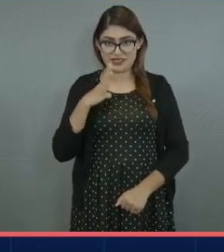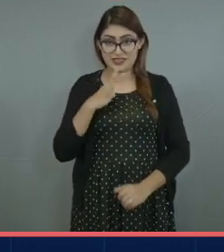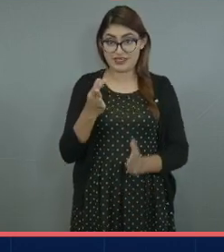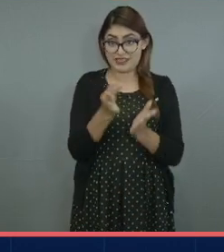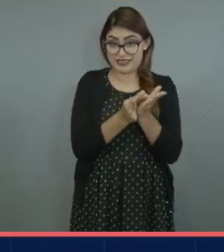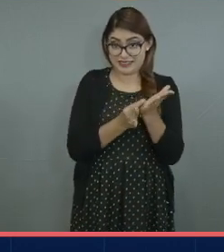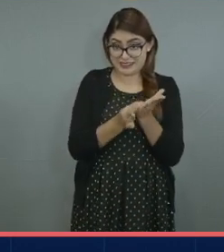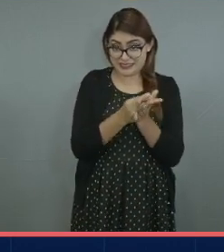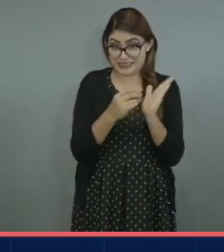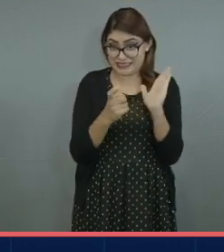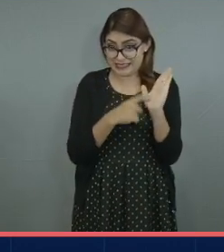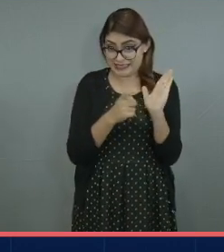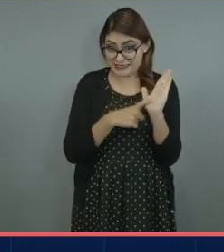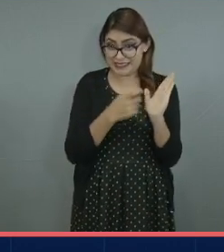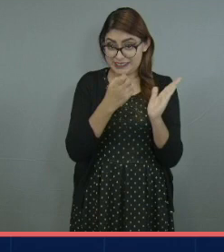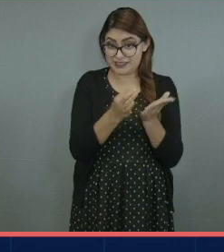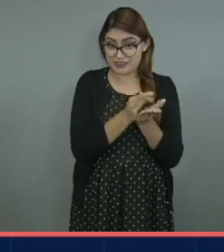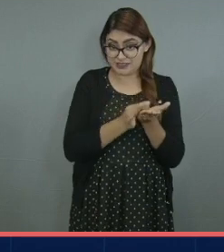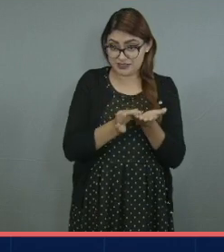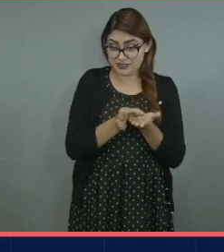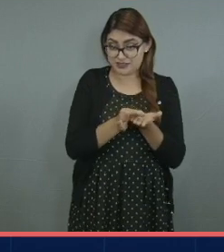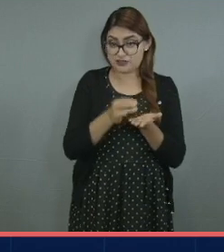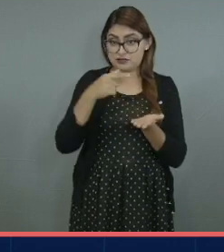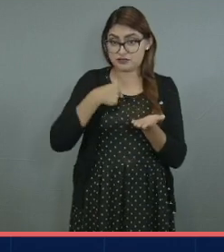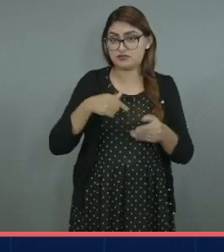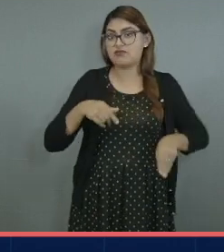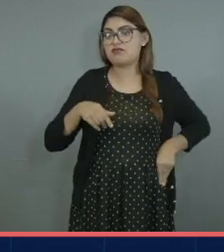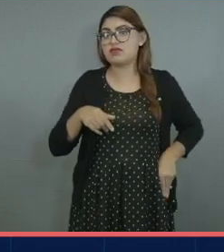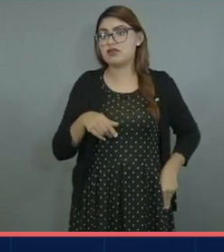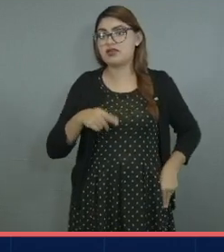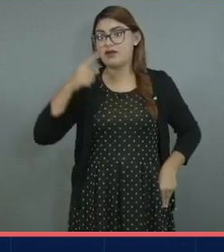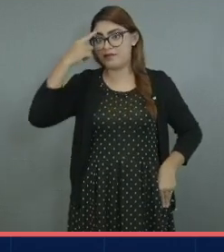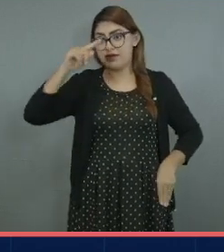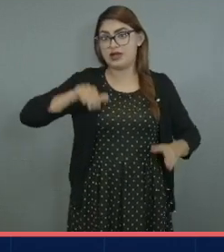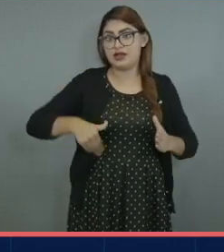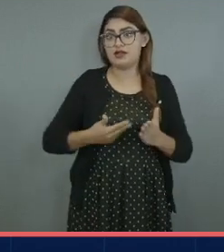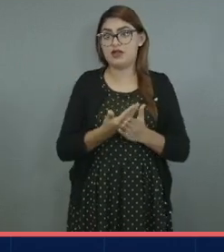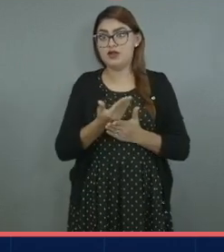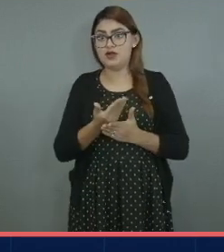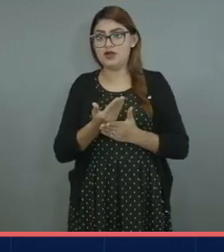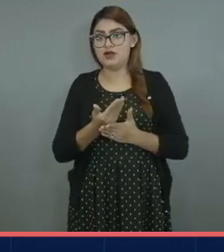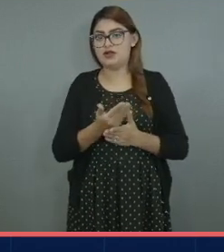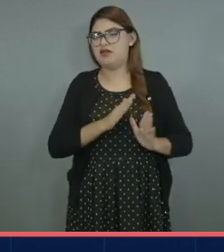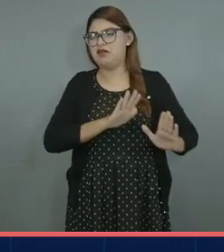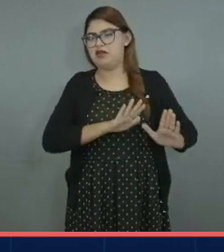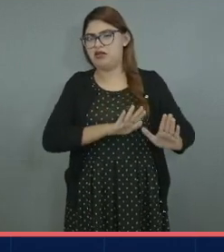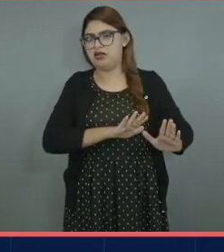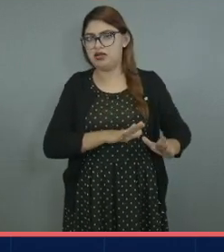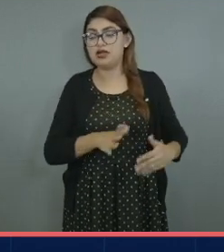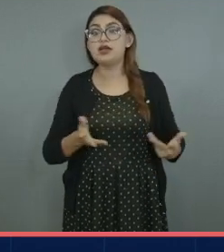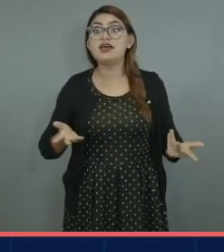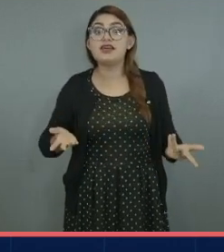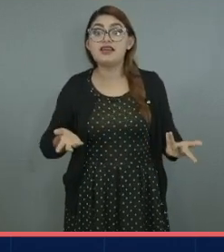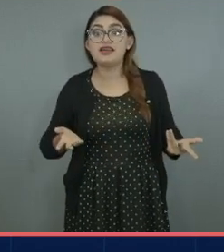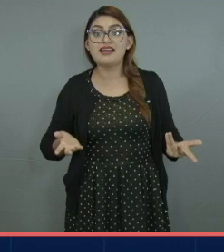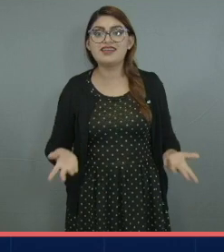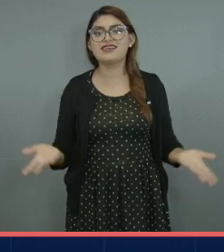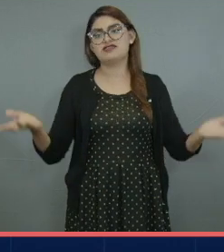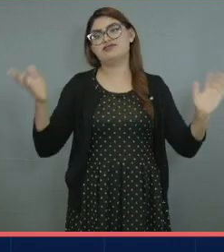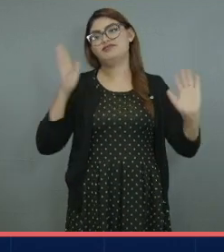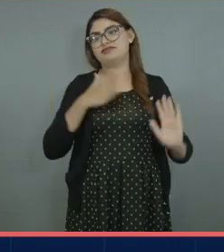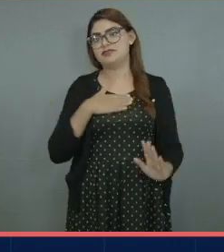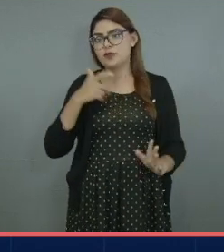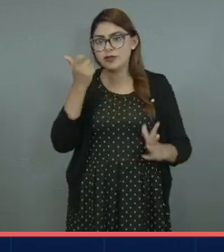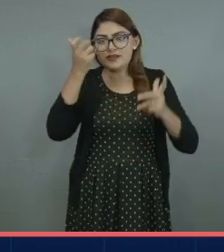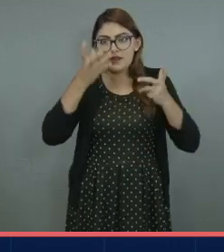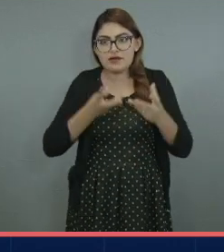Esas monedas, si yo las dejo en mi pantalón para el siguiente día, ¿qué crees que va a pasar? Pues va a pasar que me las voy a